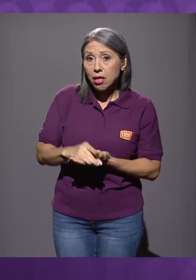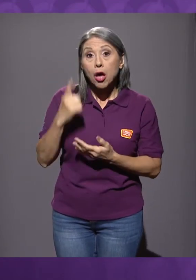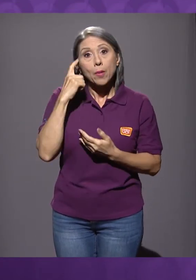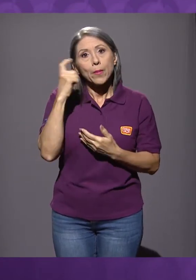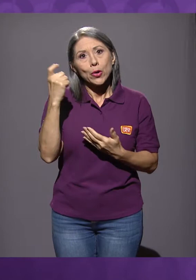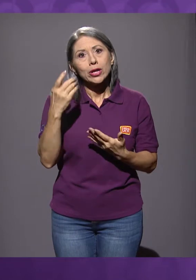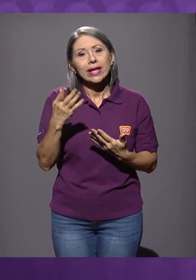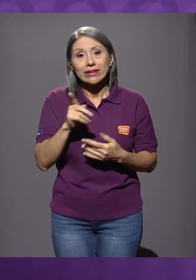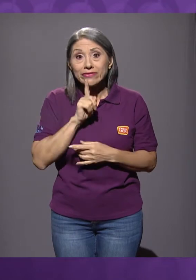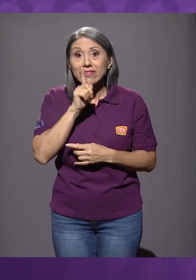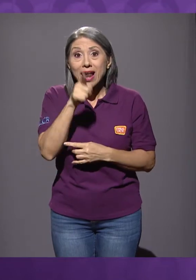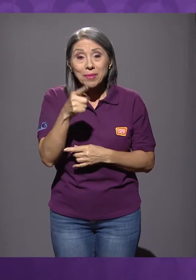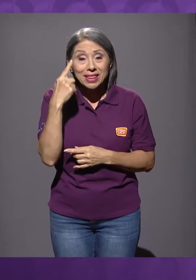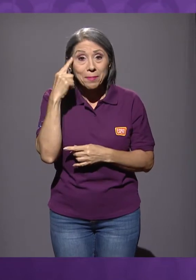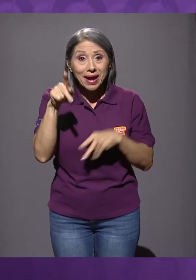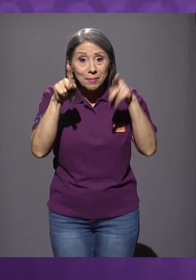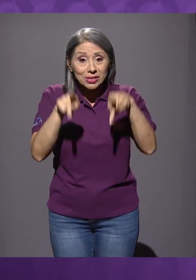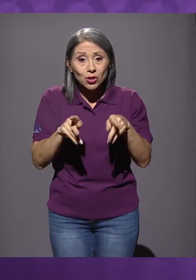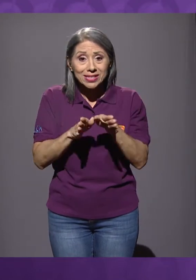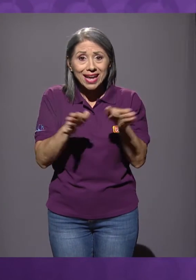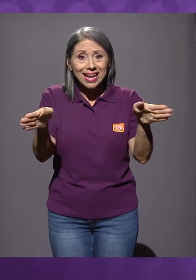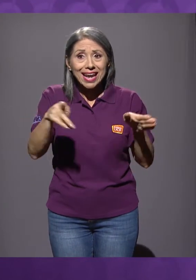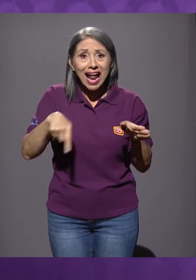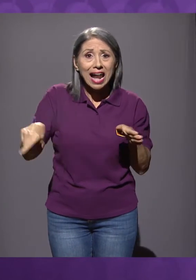la población en general son bastante escasos.